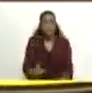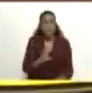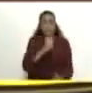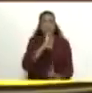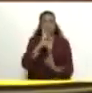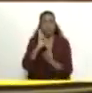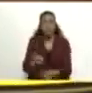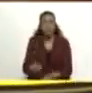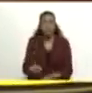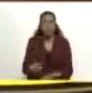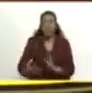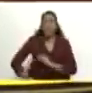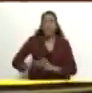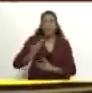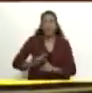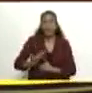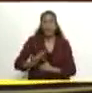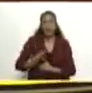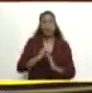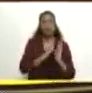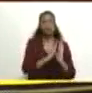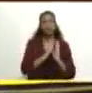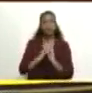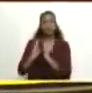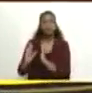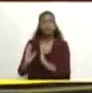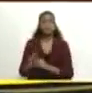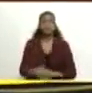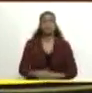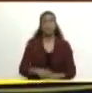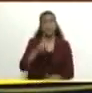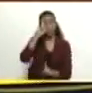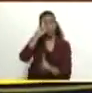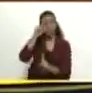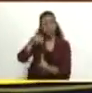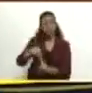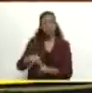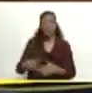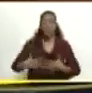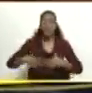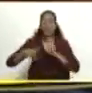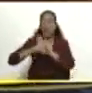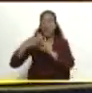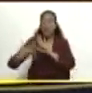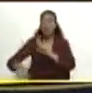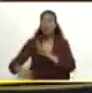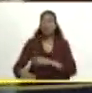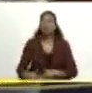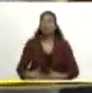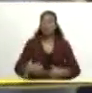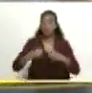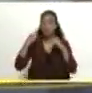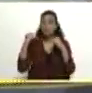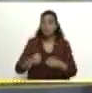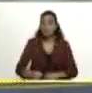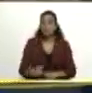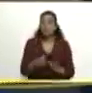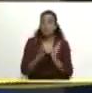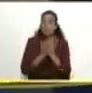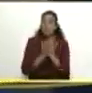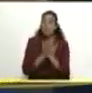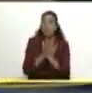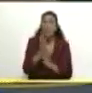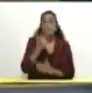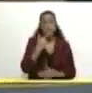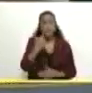la preeminencia a poner el hombre en el punto focal. Es garantía, presidente, como usted lo vive diciendo